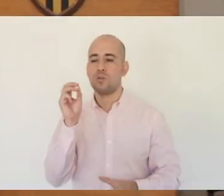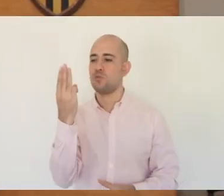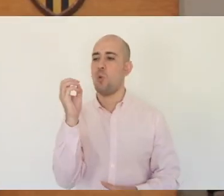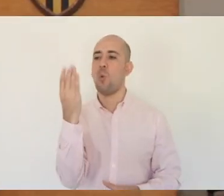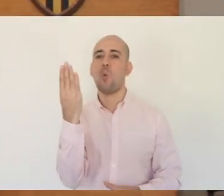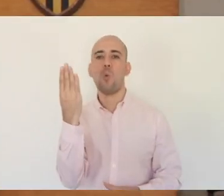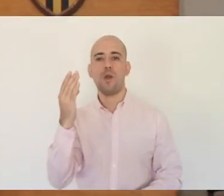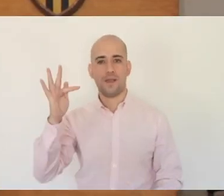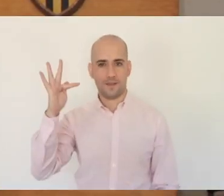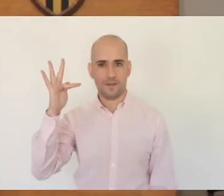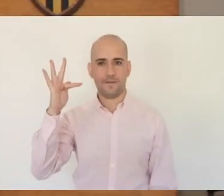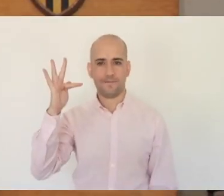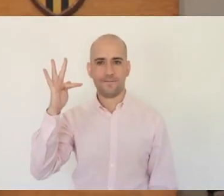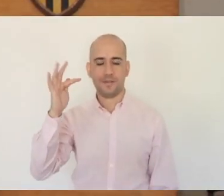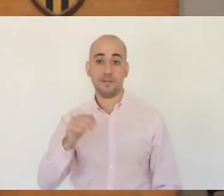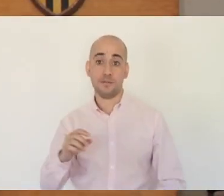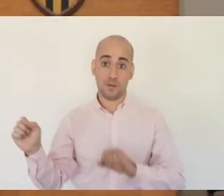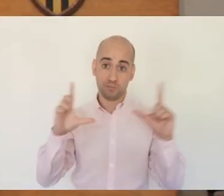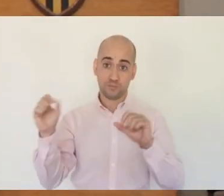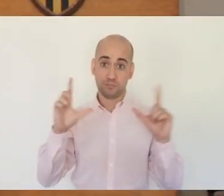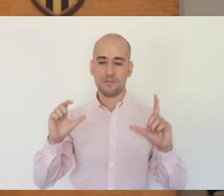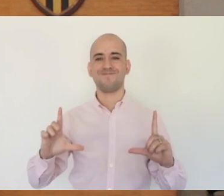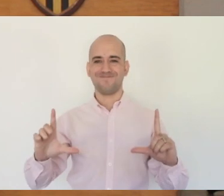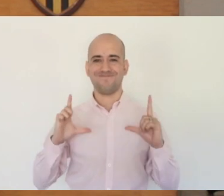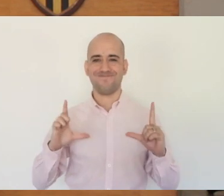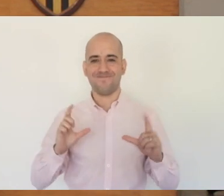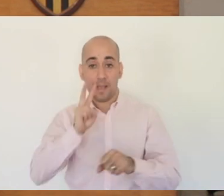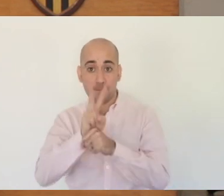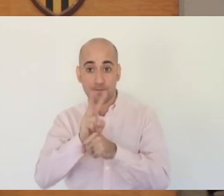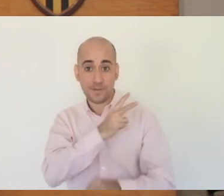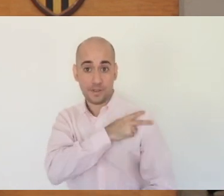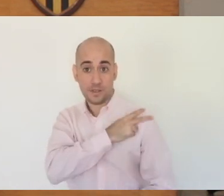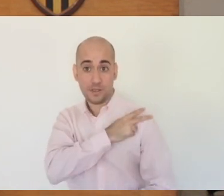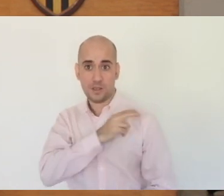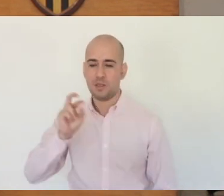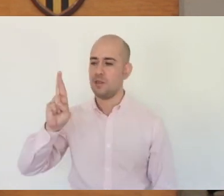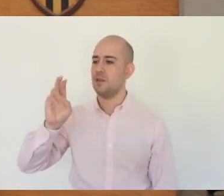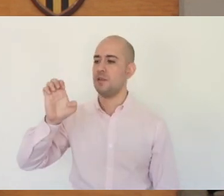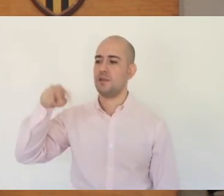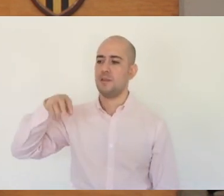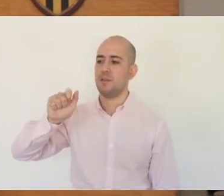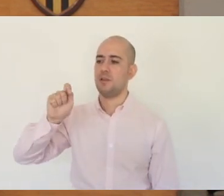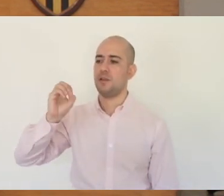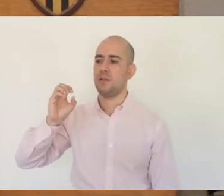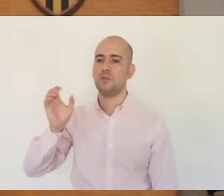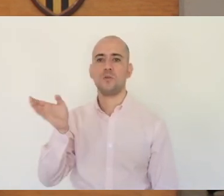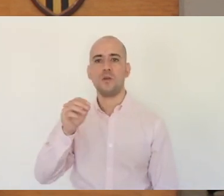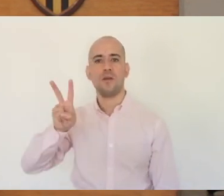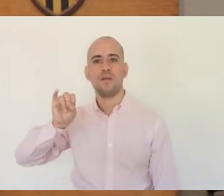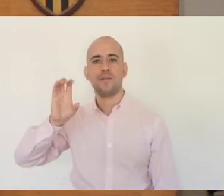Recibe su licencia en los alumnos y alumnas del segundo ciclo F, liderado por su profesor jefe